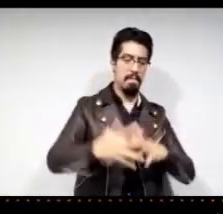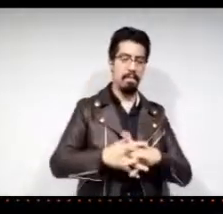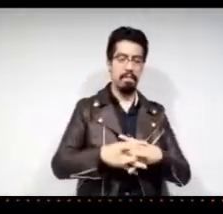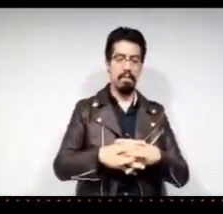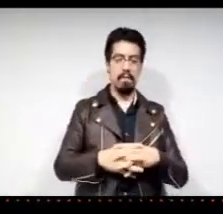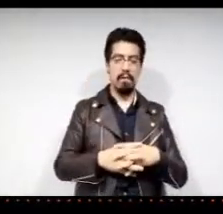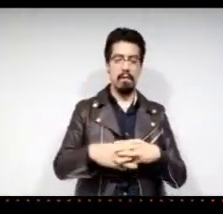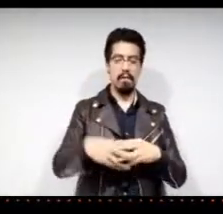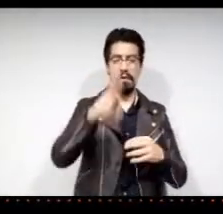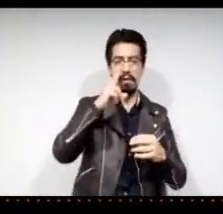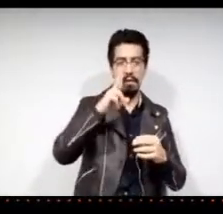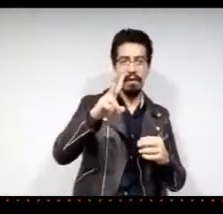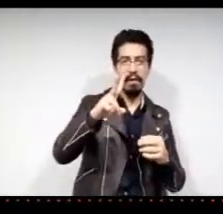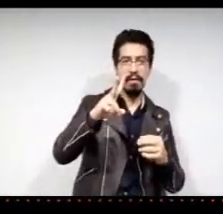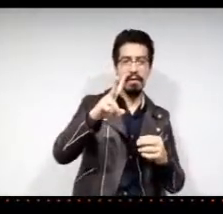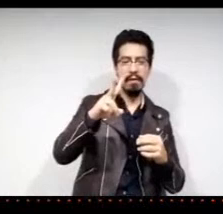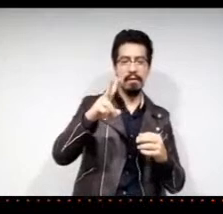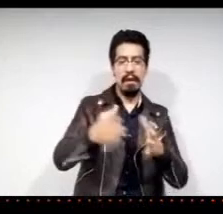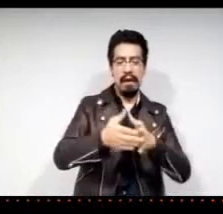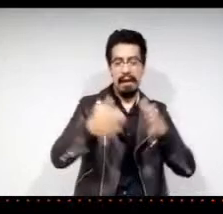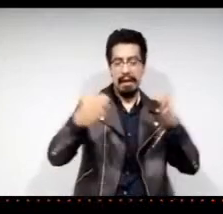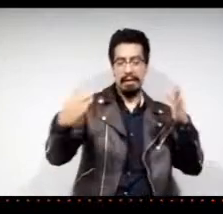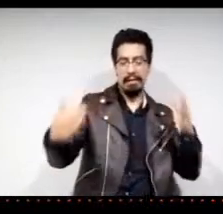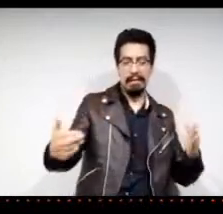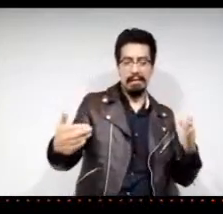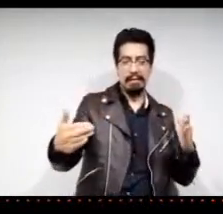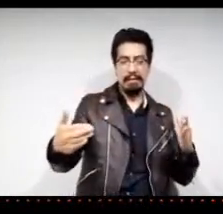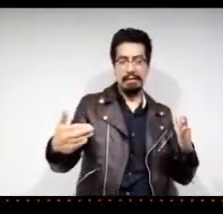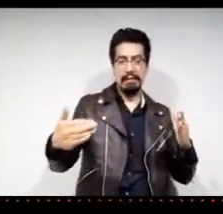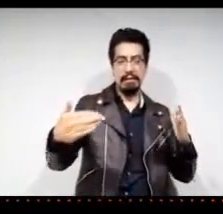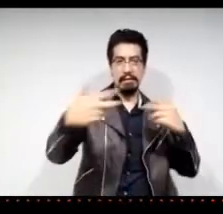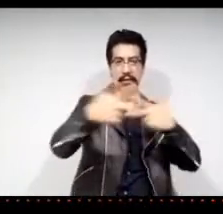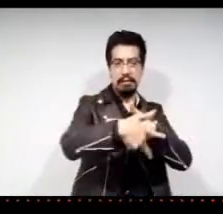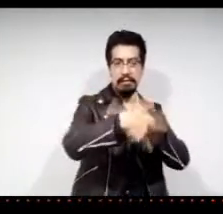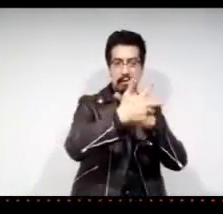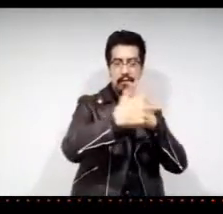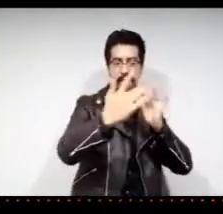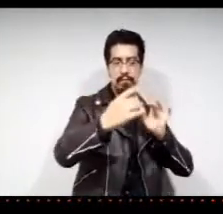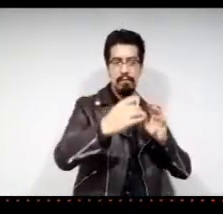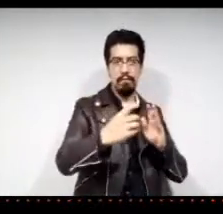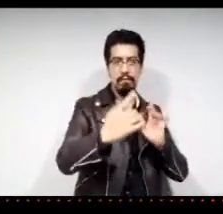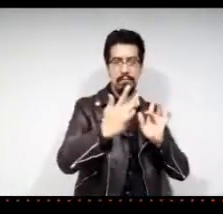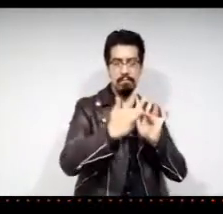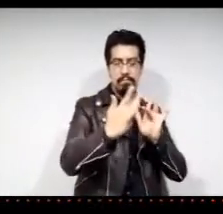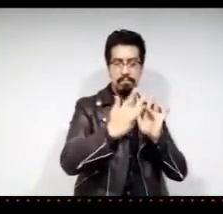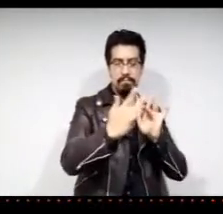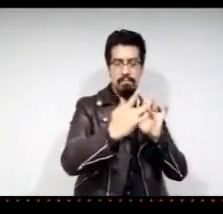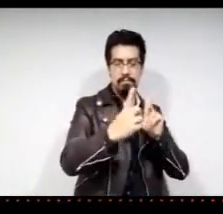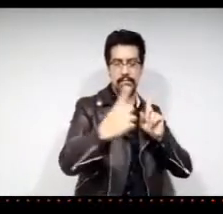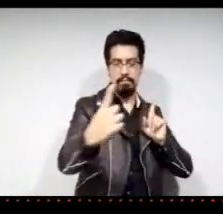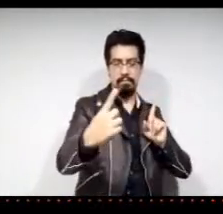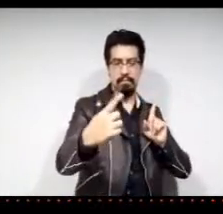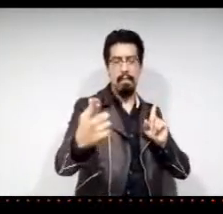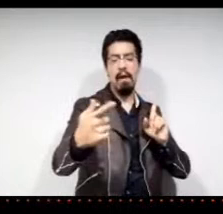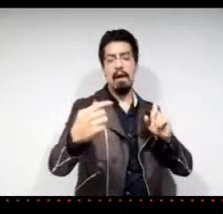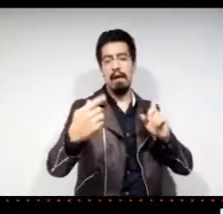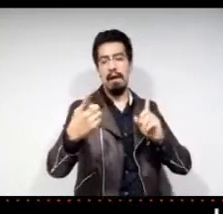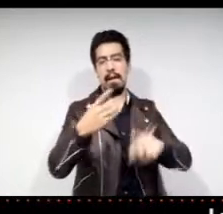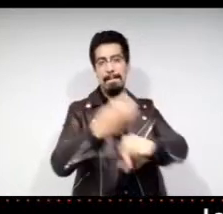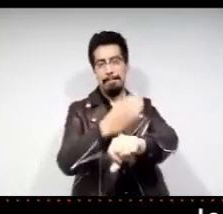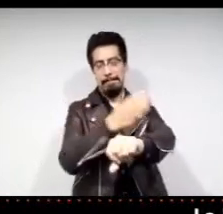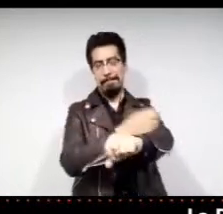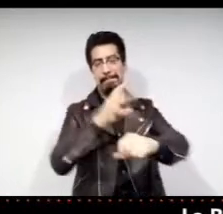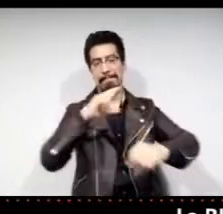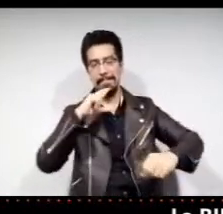visualizar espacios virtuales como refuerzo de los procesos presenciales. Sin embargo,